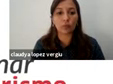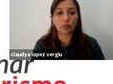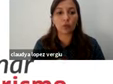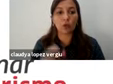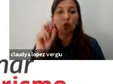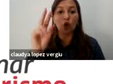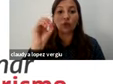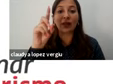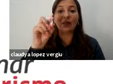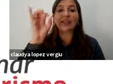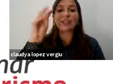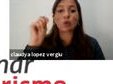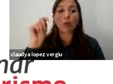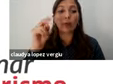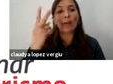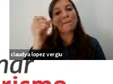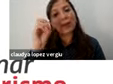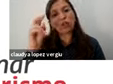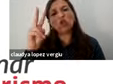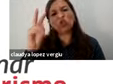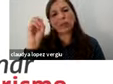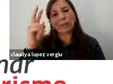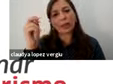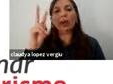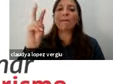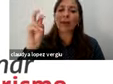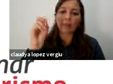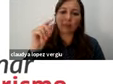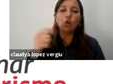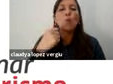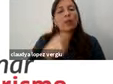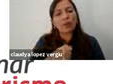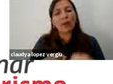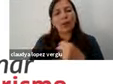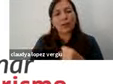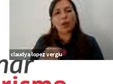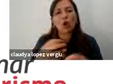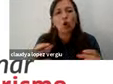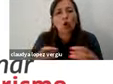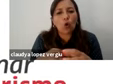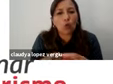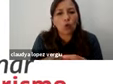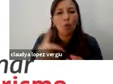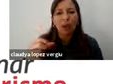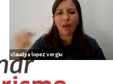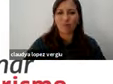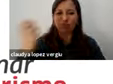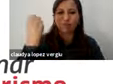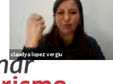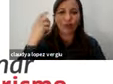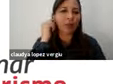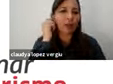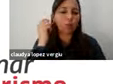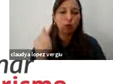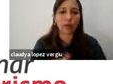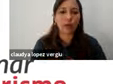En el 2019-2021 continuamos con los proyectos para el empoderamiento de la mujer y para que